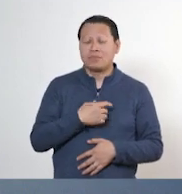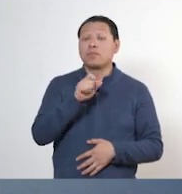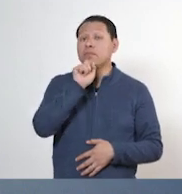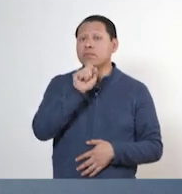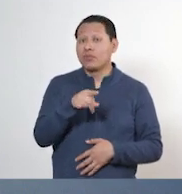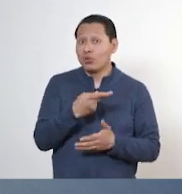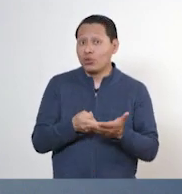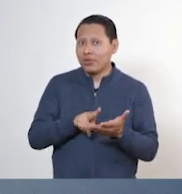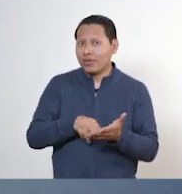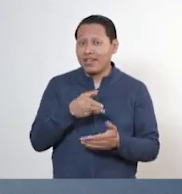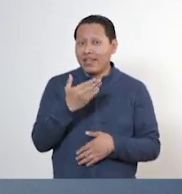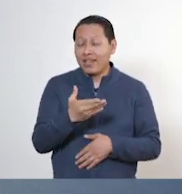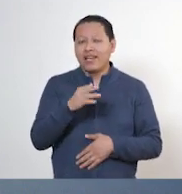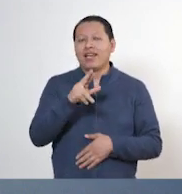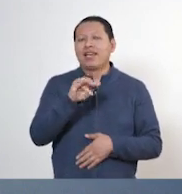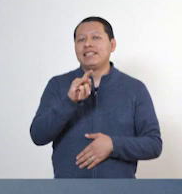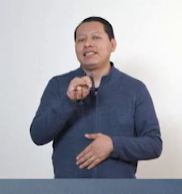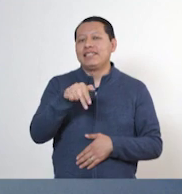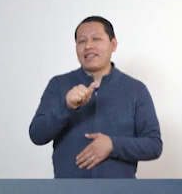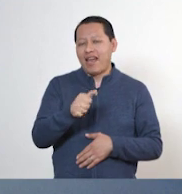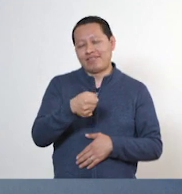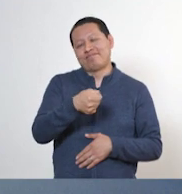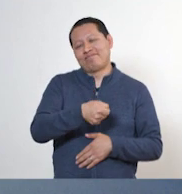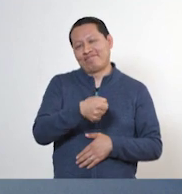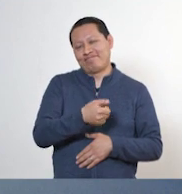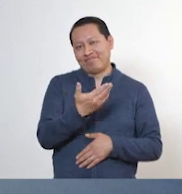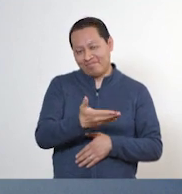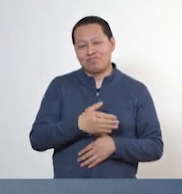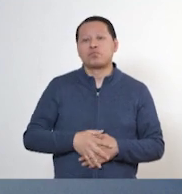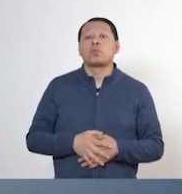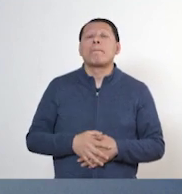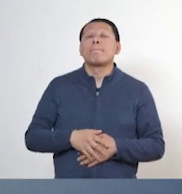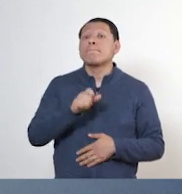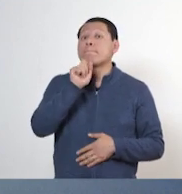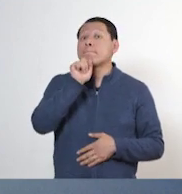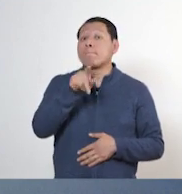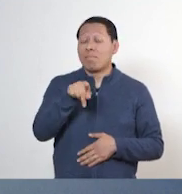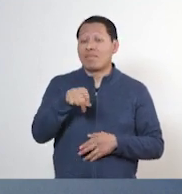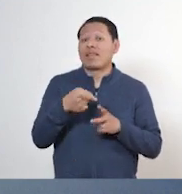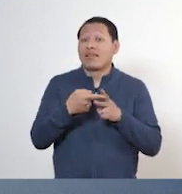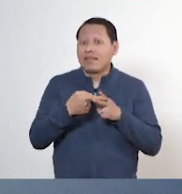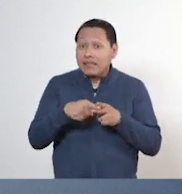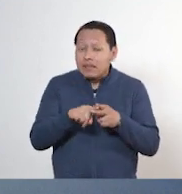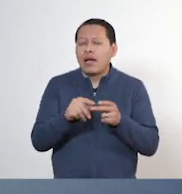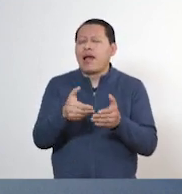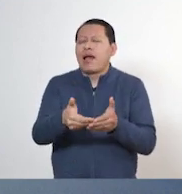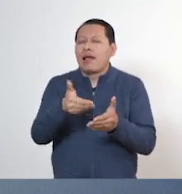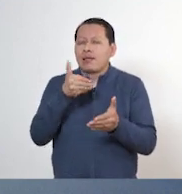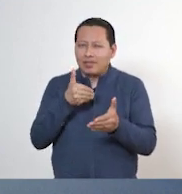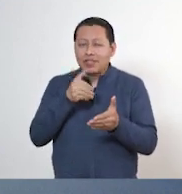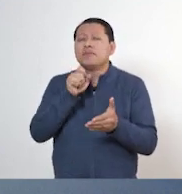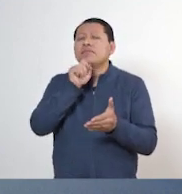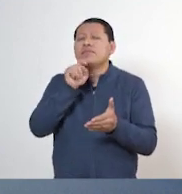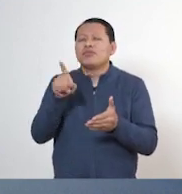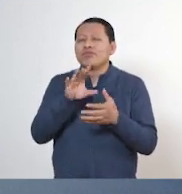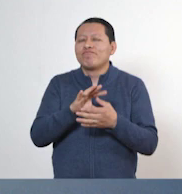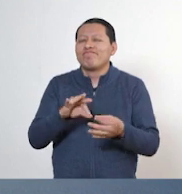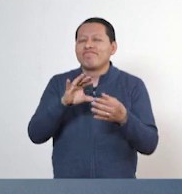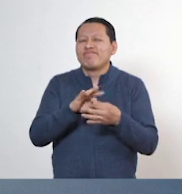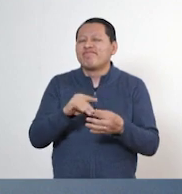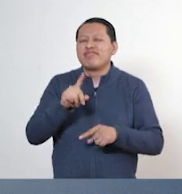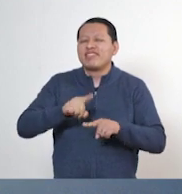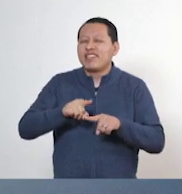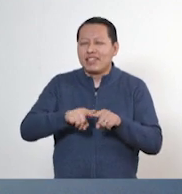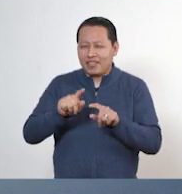también saludo a Cristina, que nos acompaña el día de hoy. Antes de comenzar, vamos a una cápsula que nos tiene preparada Ajo